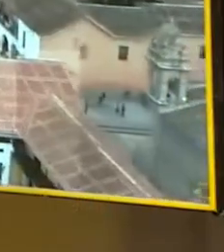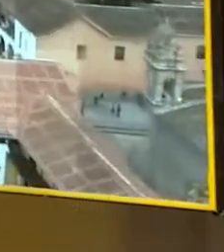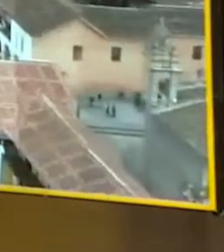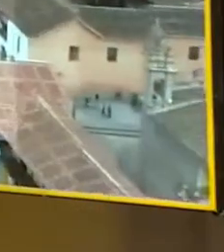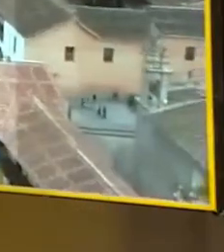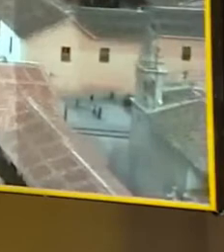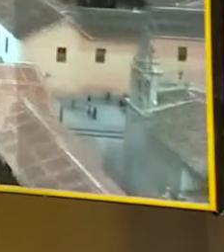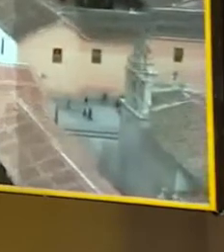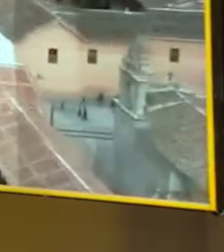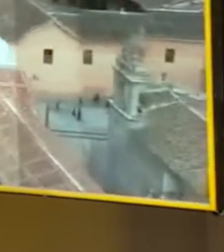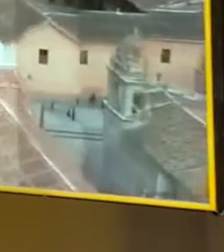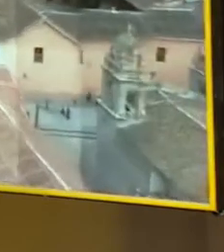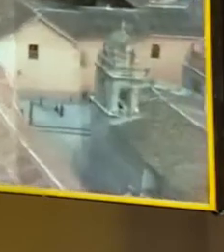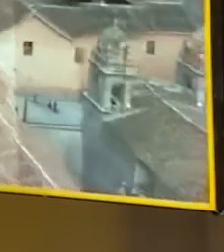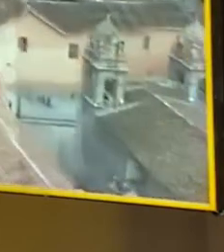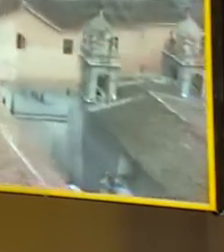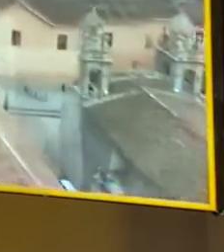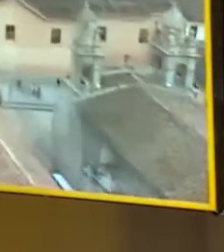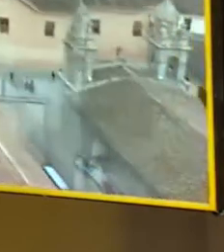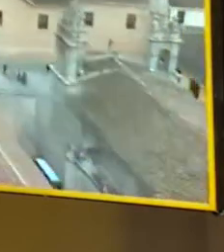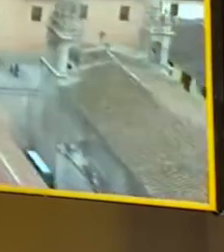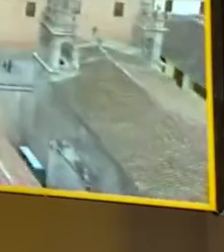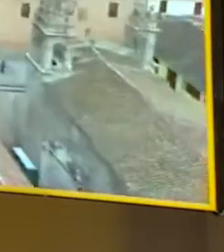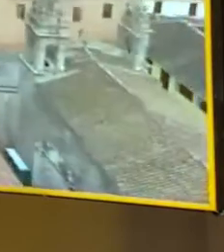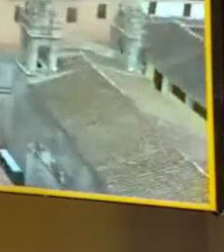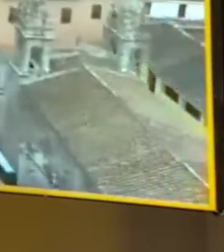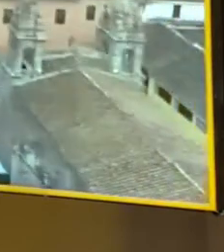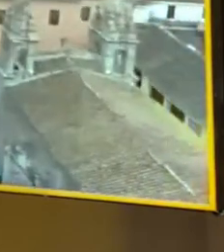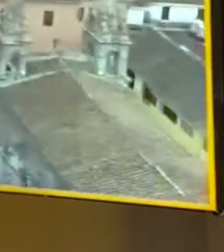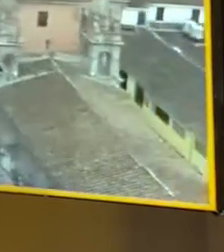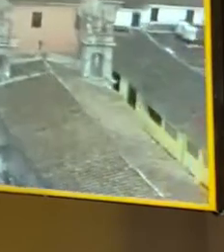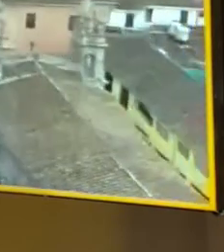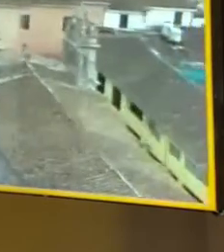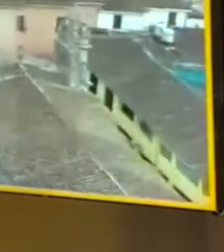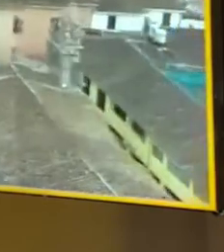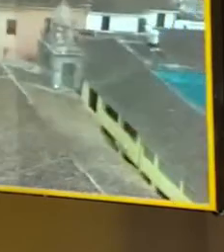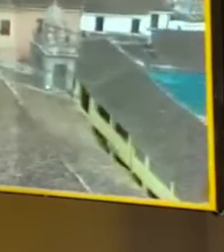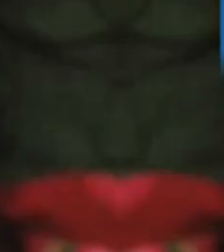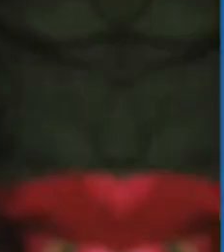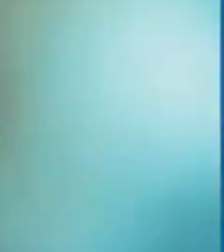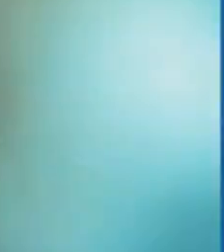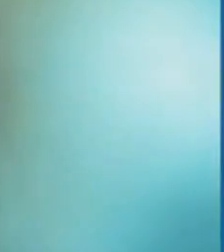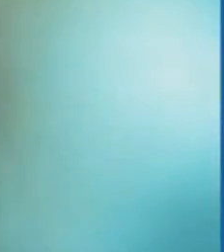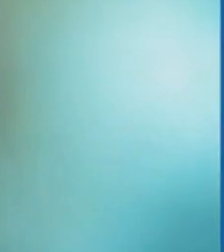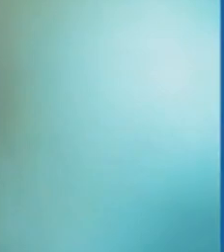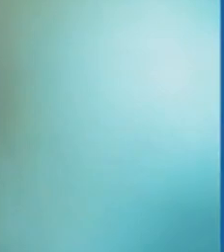kayllakama ñuqawanqa hamuchkanña riki panichay kullaka jiwasanaka willakuykunawan.